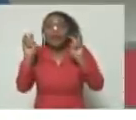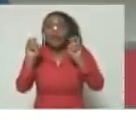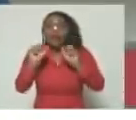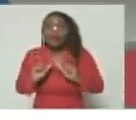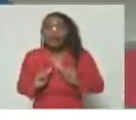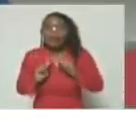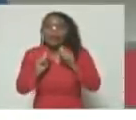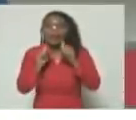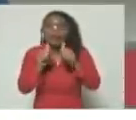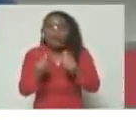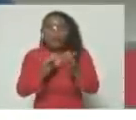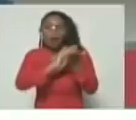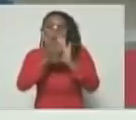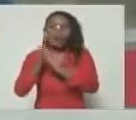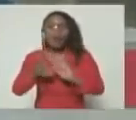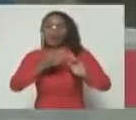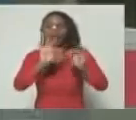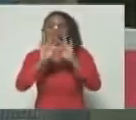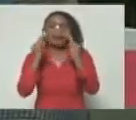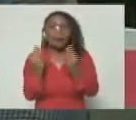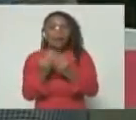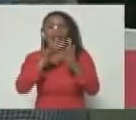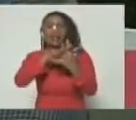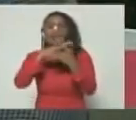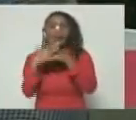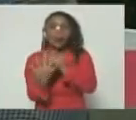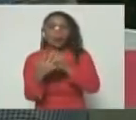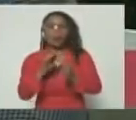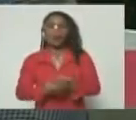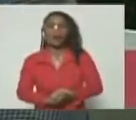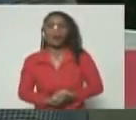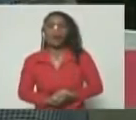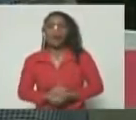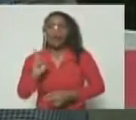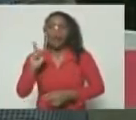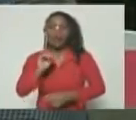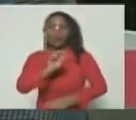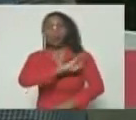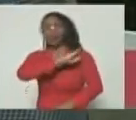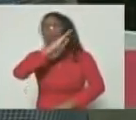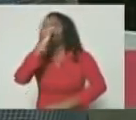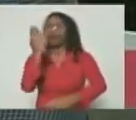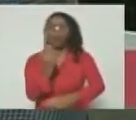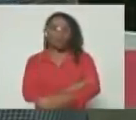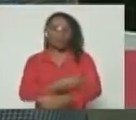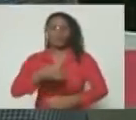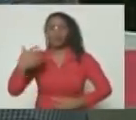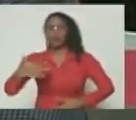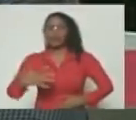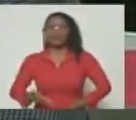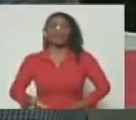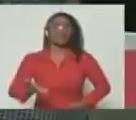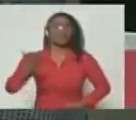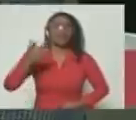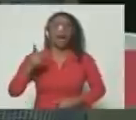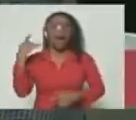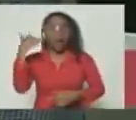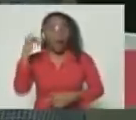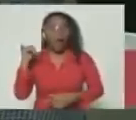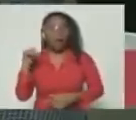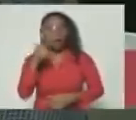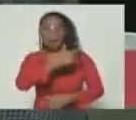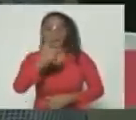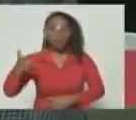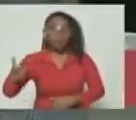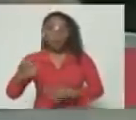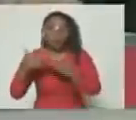la comunidad, de la familia, del barrio. Es poderosísima. Hay gente estudiando ese fenómeno